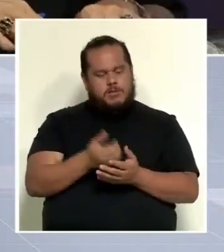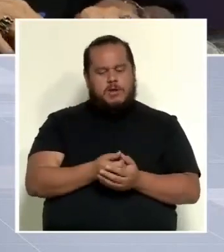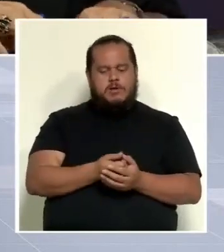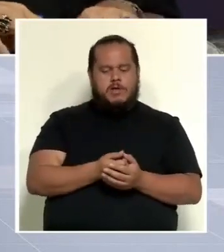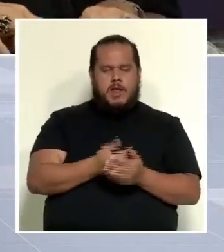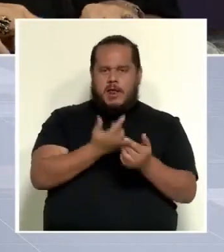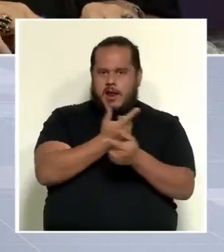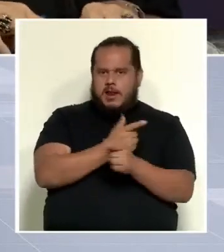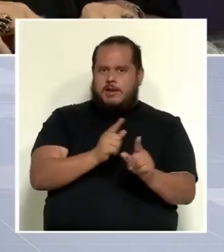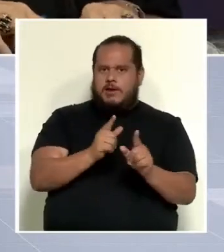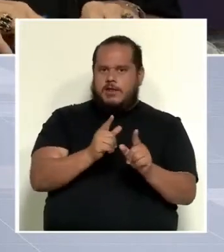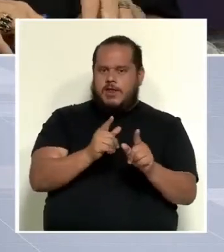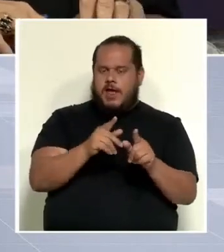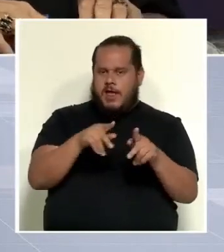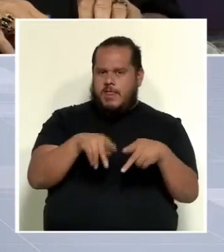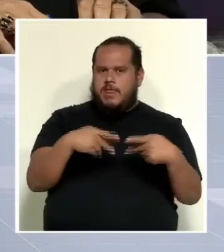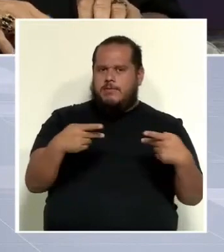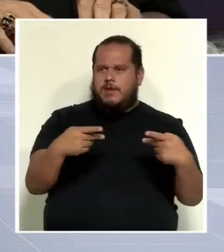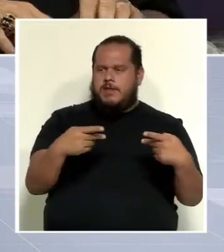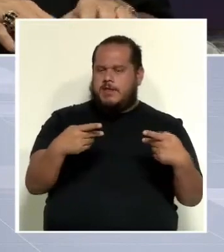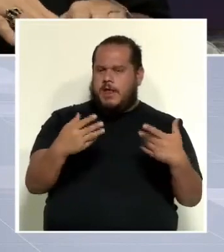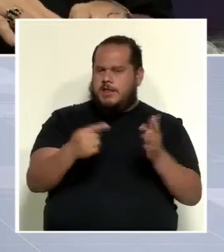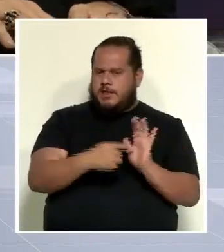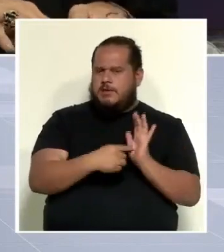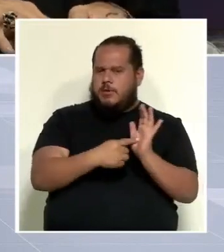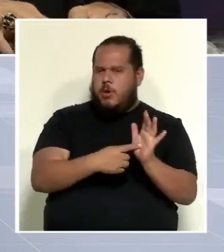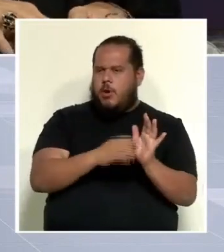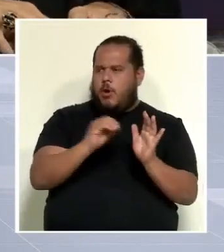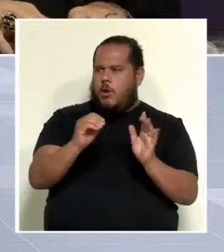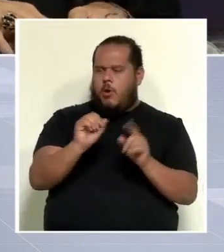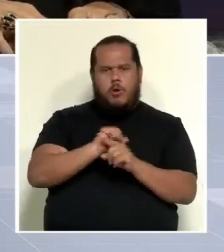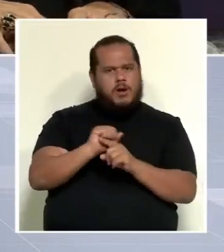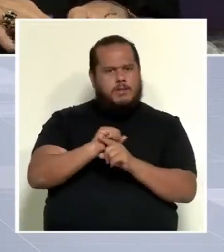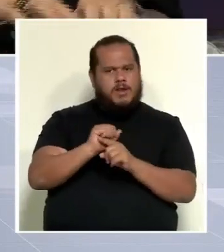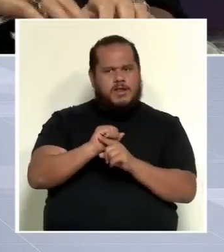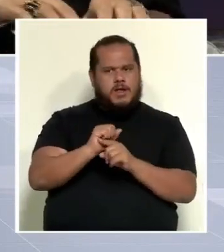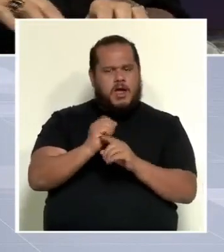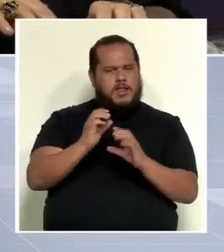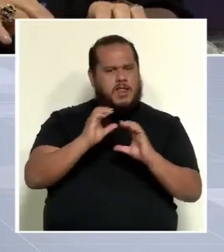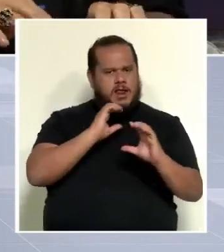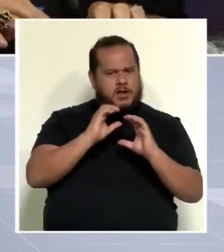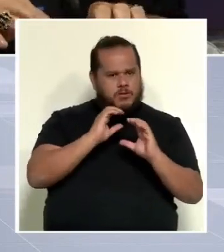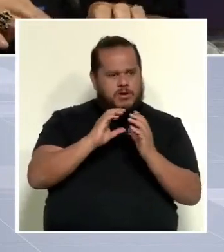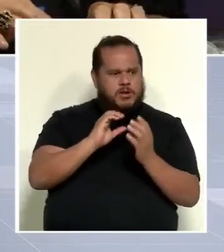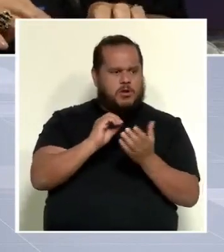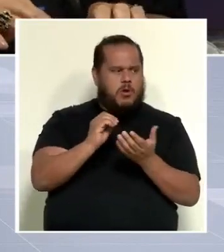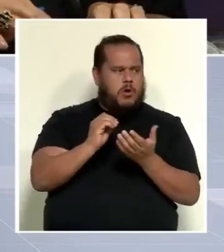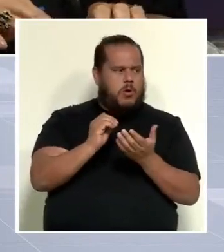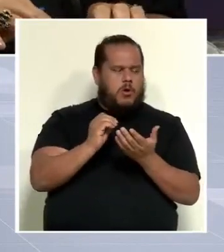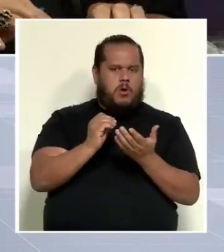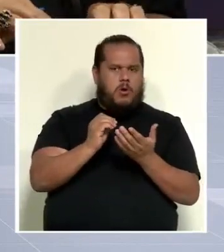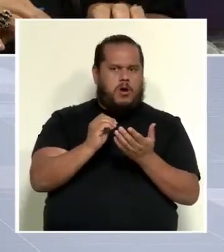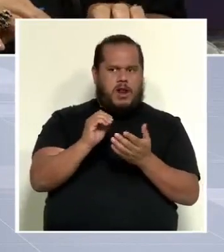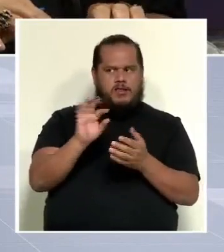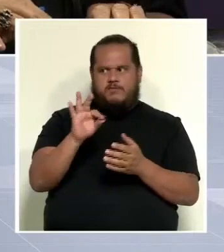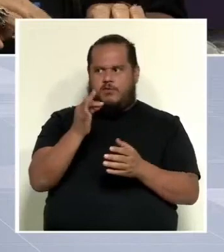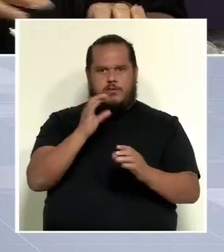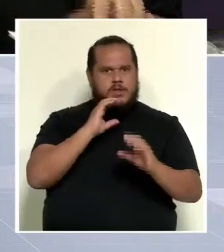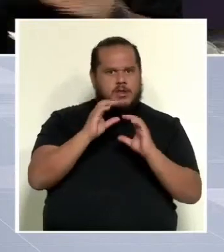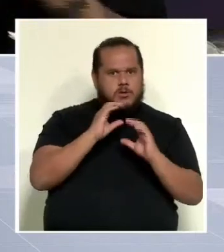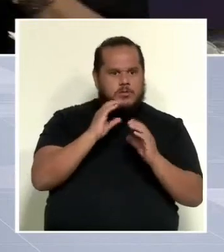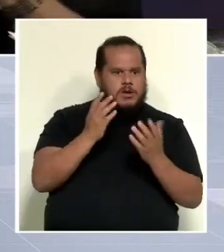¿La libertad de prensa será protagonista, o el ejercicio de la prensa, o las concesiones de los medios de